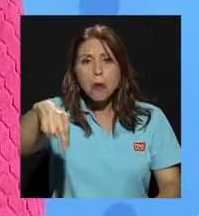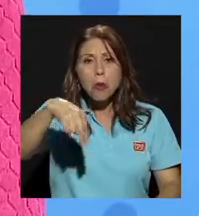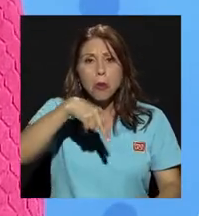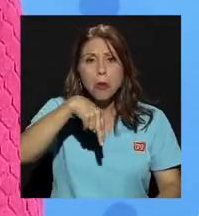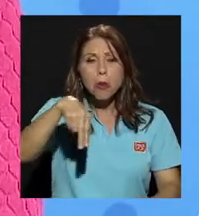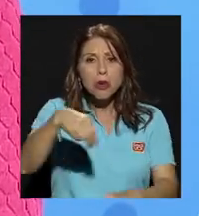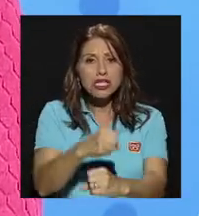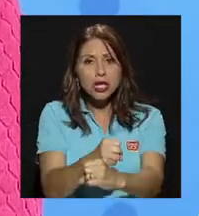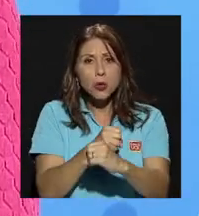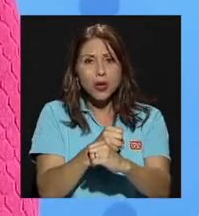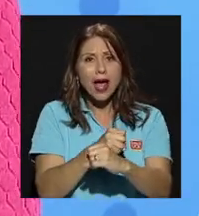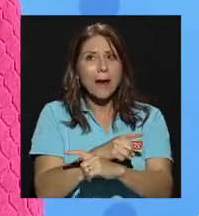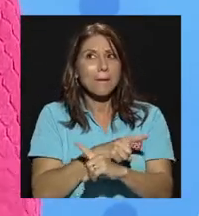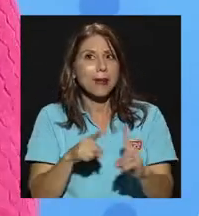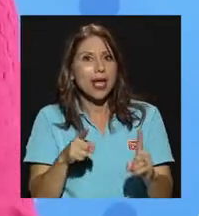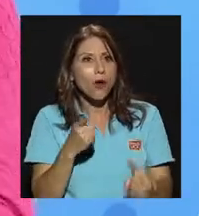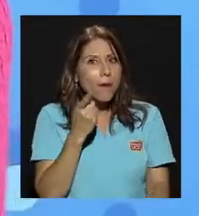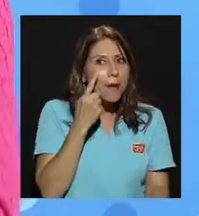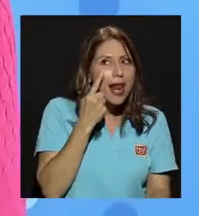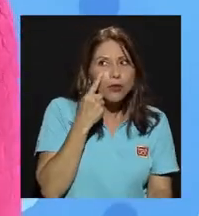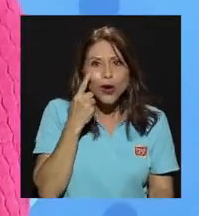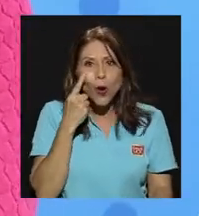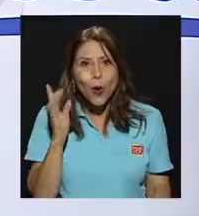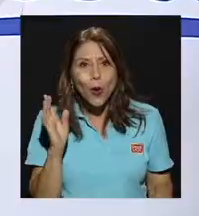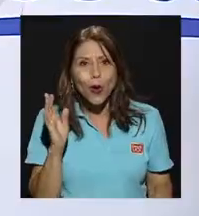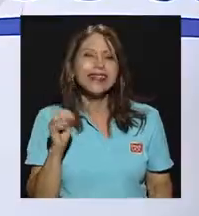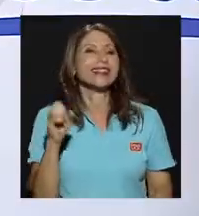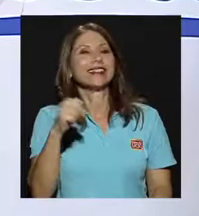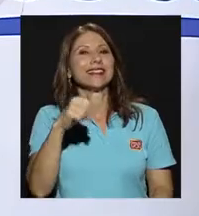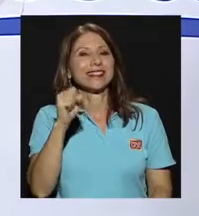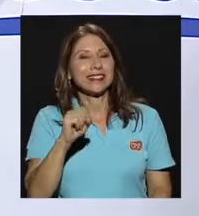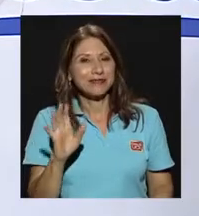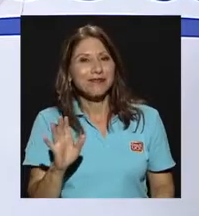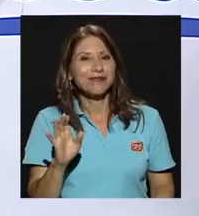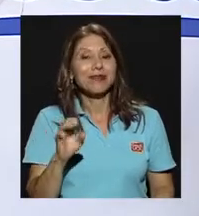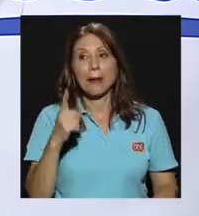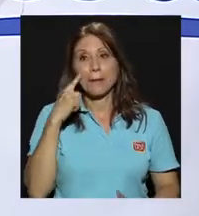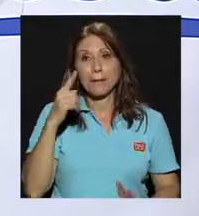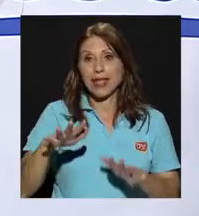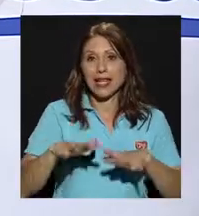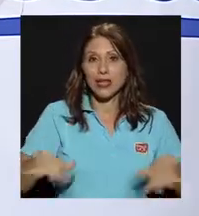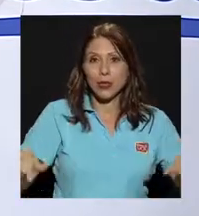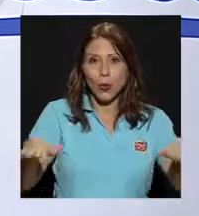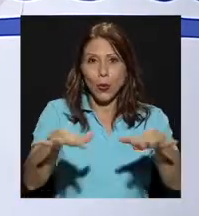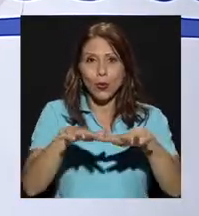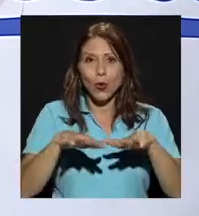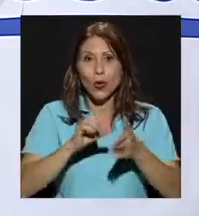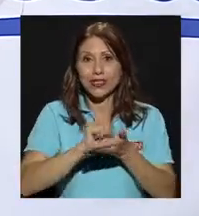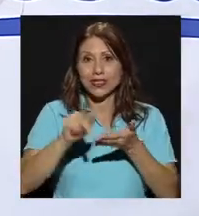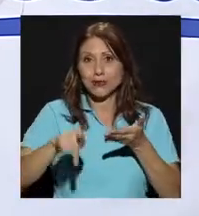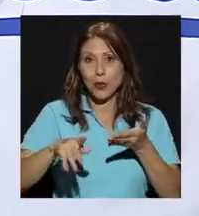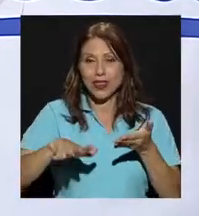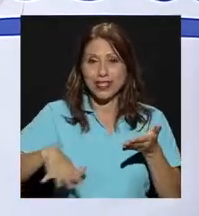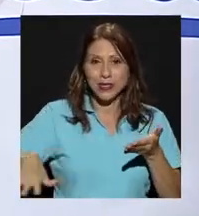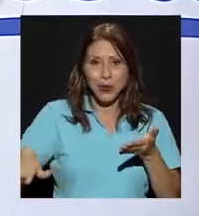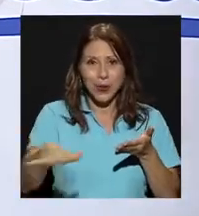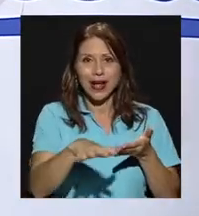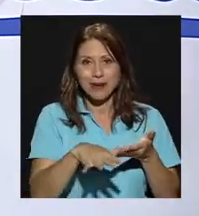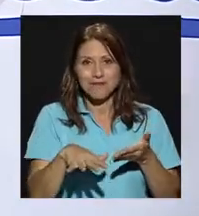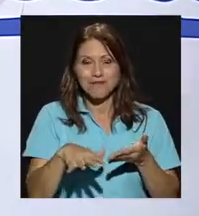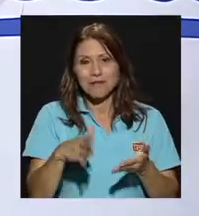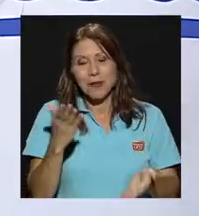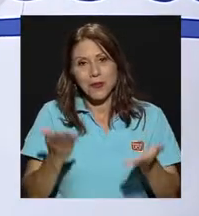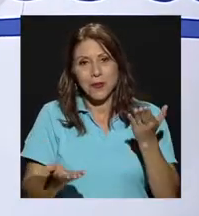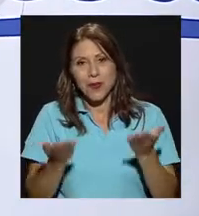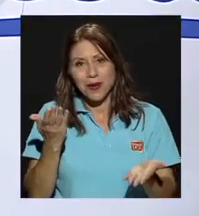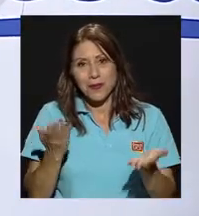pero, como dirían por ahí, pelando el ojo? Sí, claro, mire, en el entorno que estamos, en Montes de Oca,